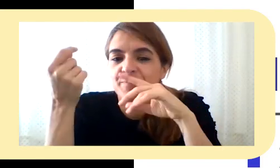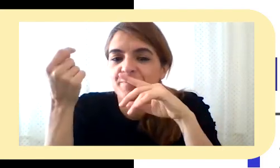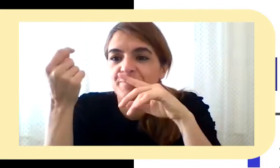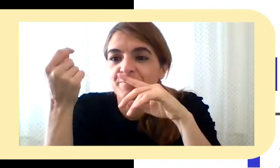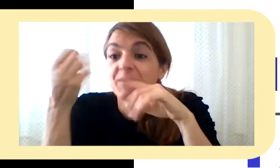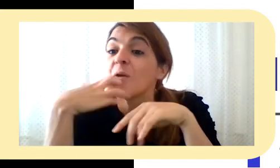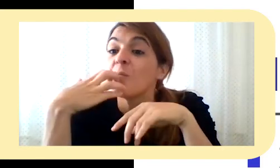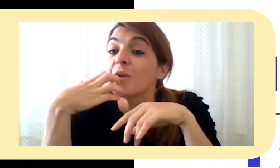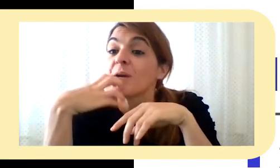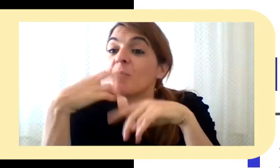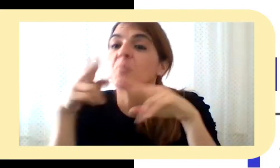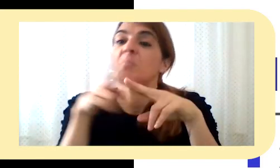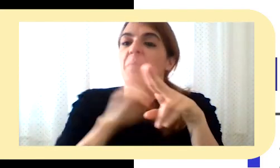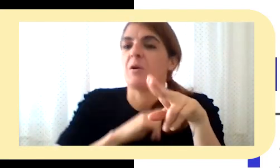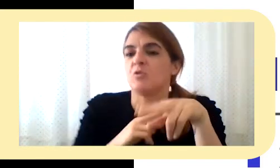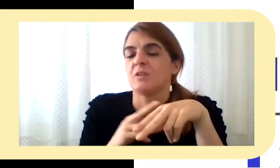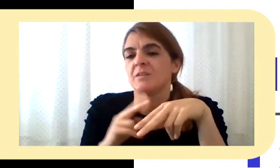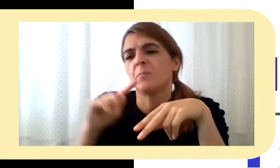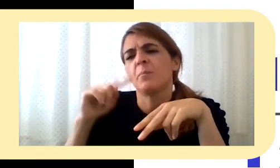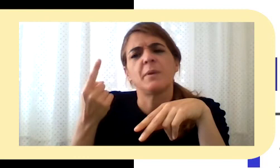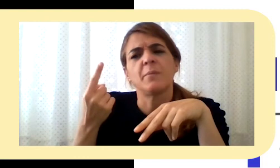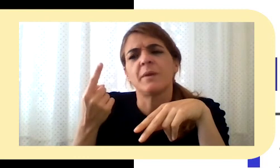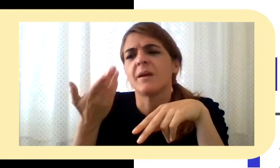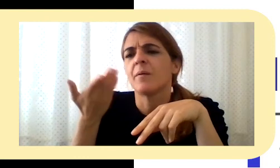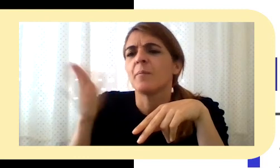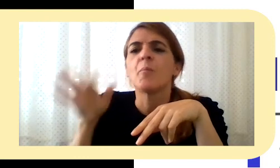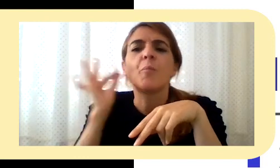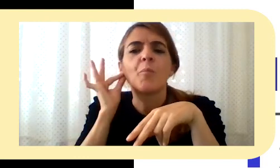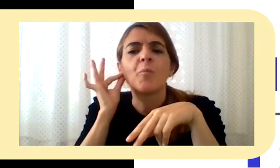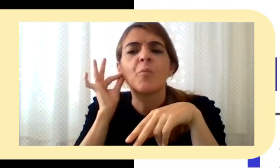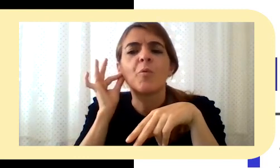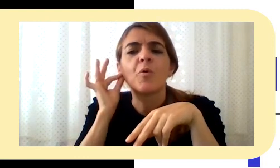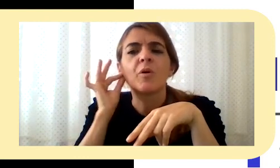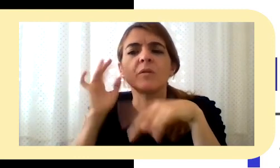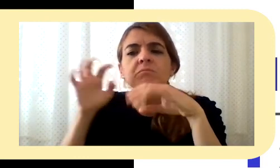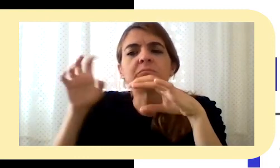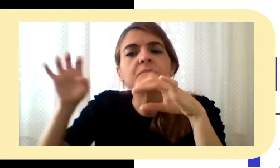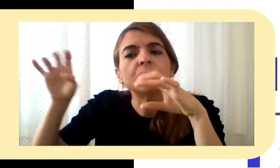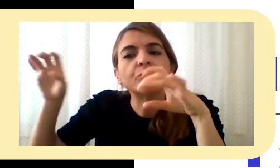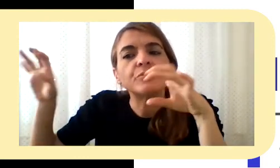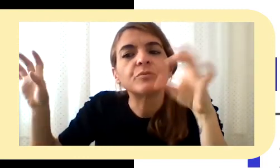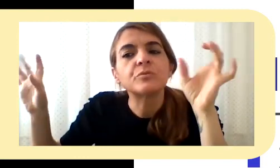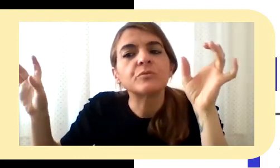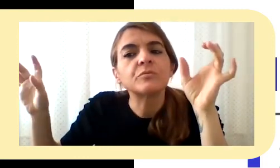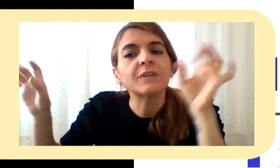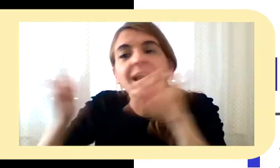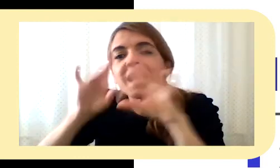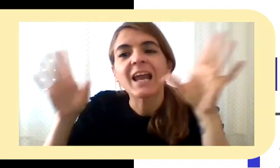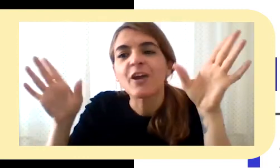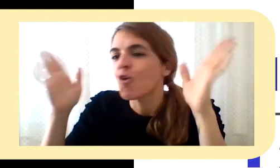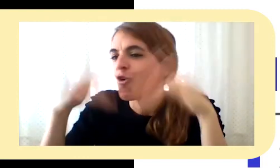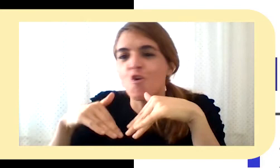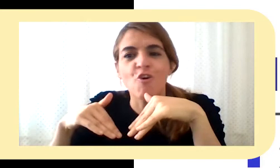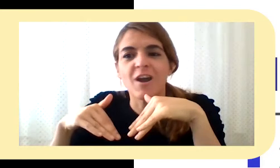la primera causa de muerte en mujeres, se oye un murmullo en la sala y no queda claro. En la primera causa de muerte en hombres